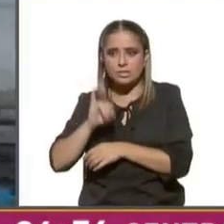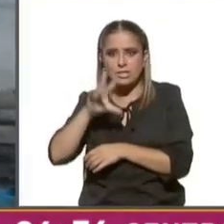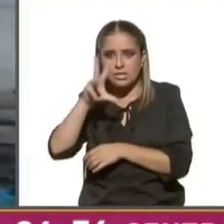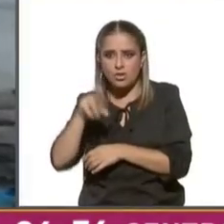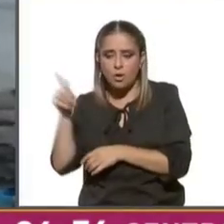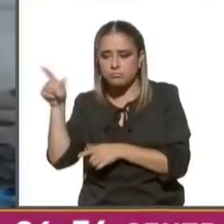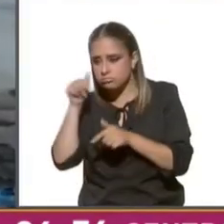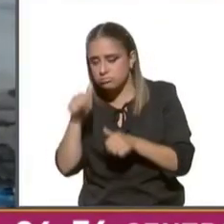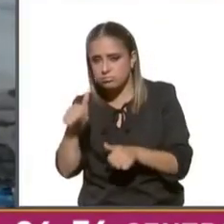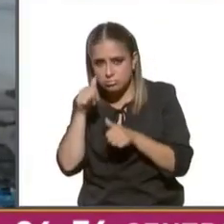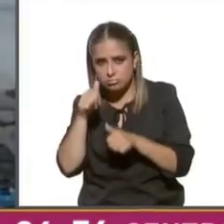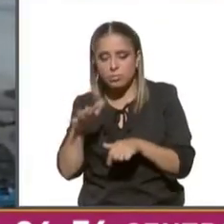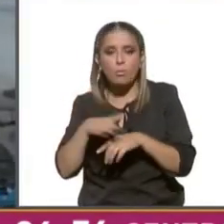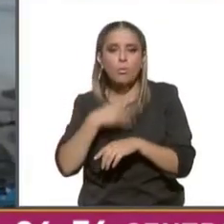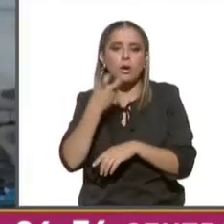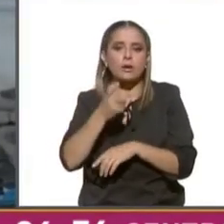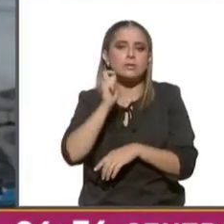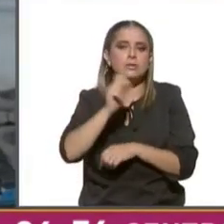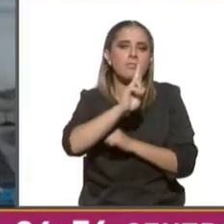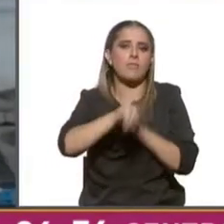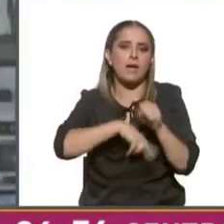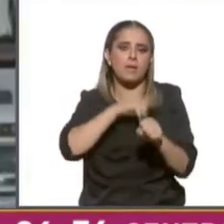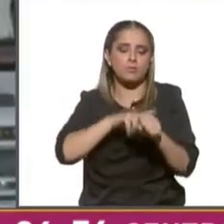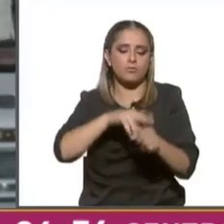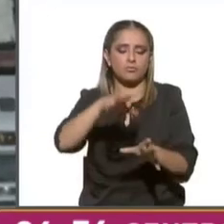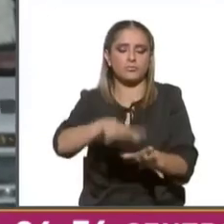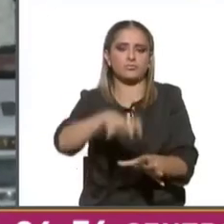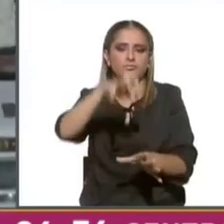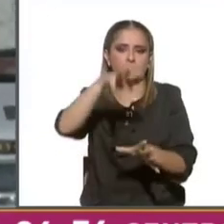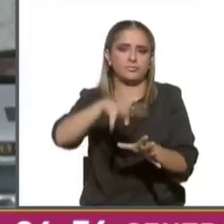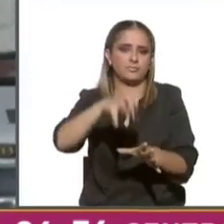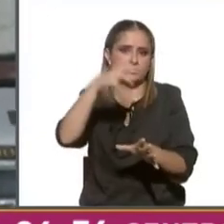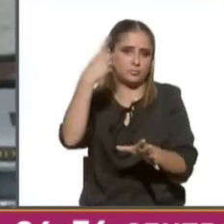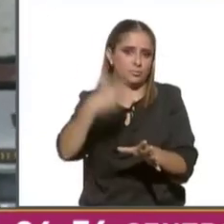recurso natural que en principio se considere